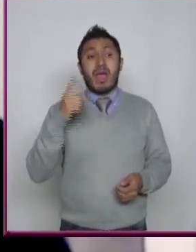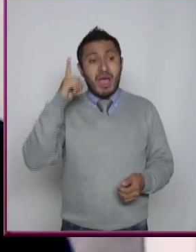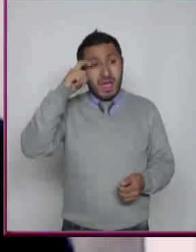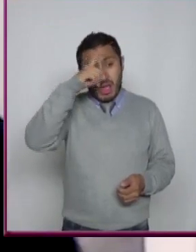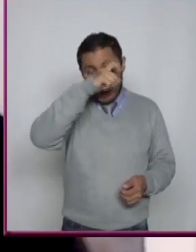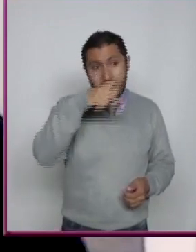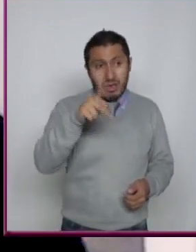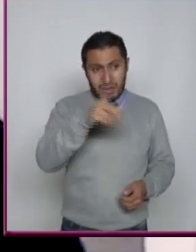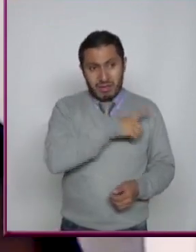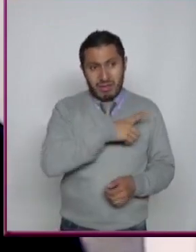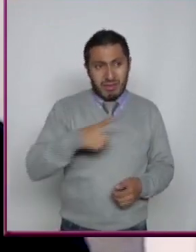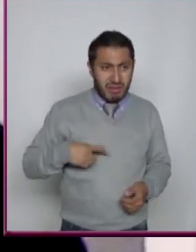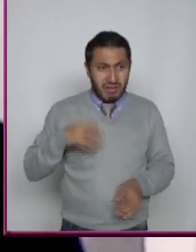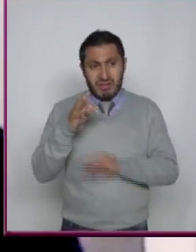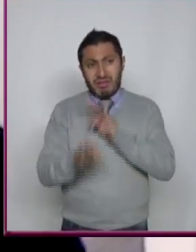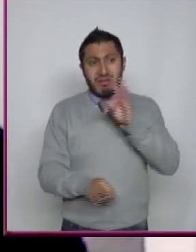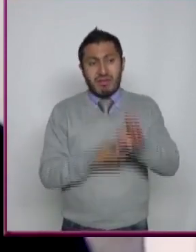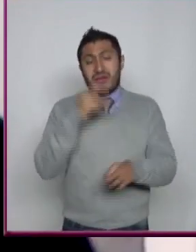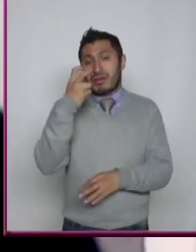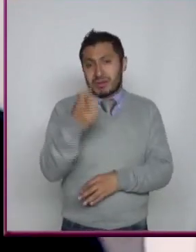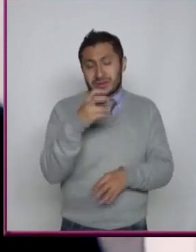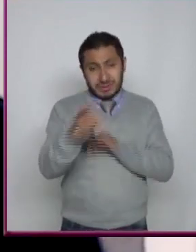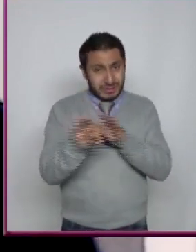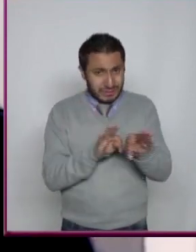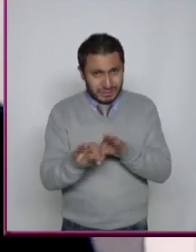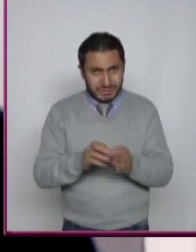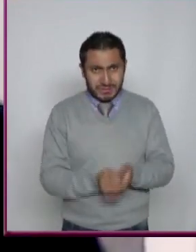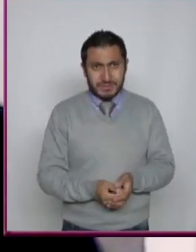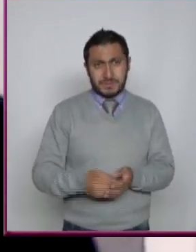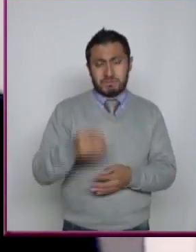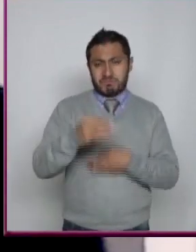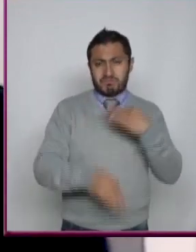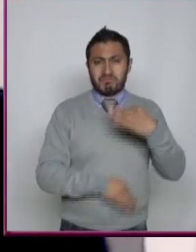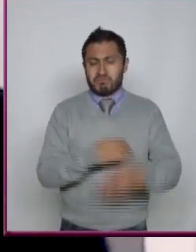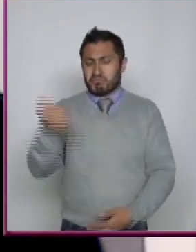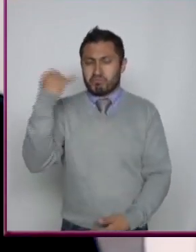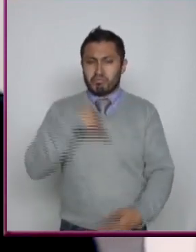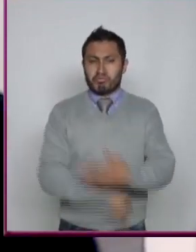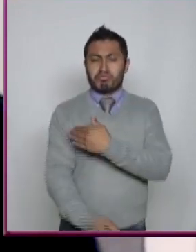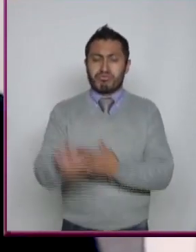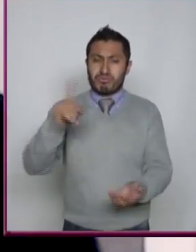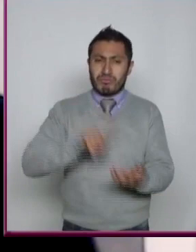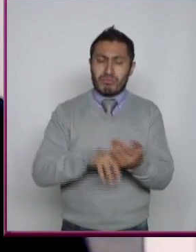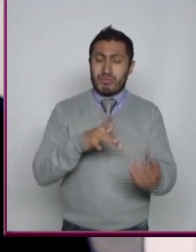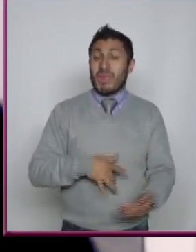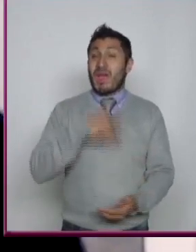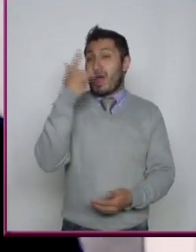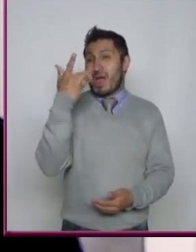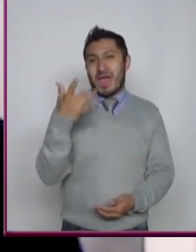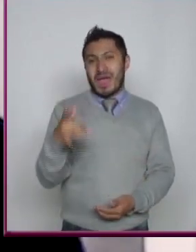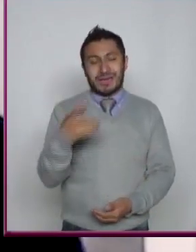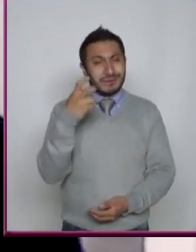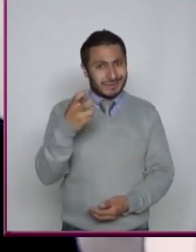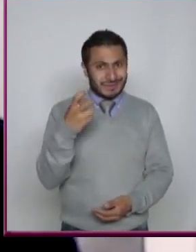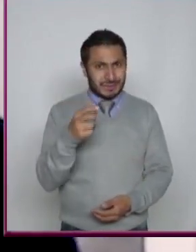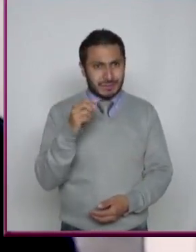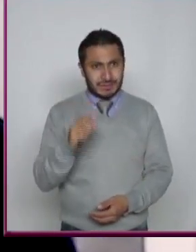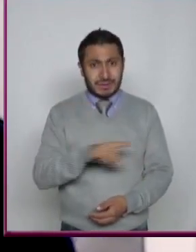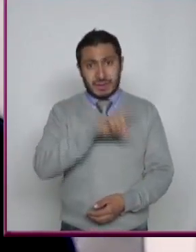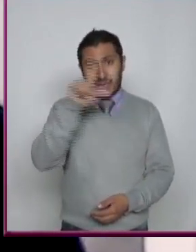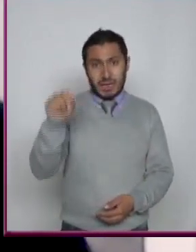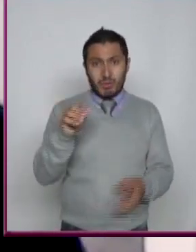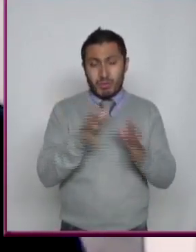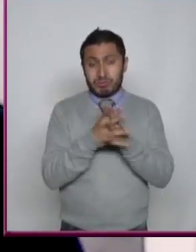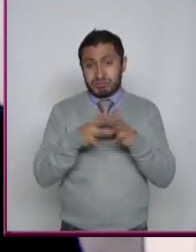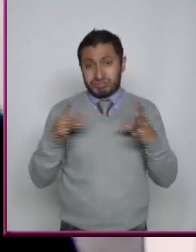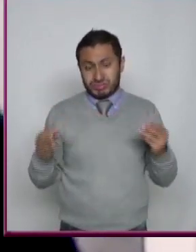difícil, pero hay que trabajar en eso, que toda la intensidad del enamoramiento en algún momento va a disminuir, ¿no? Y